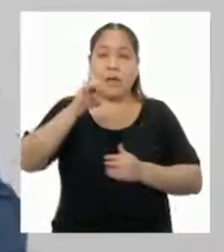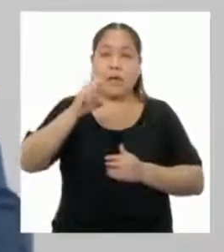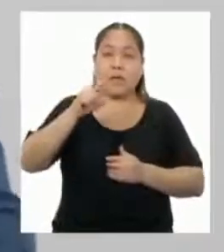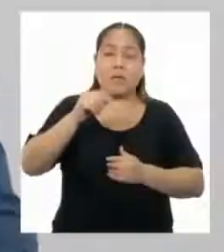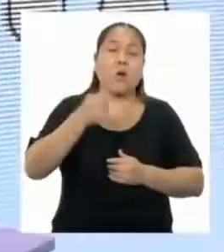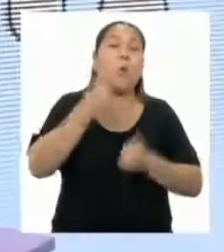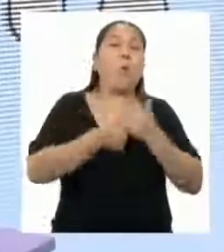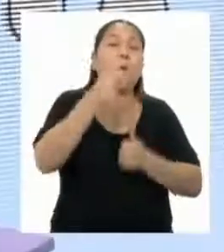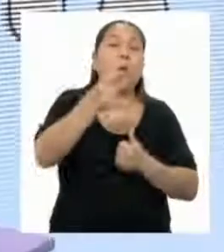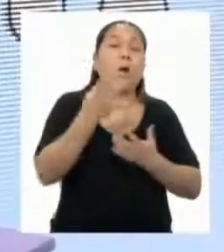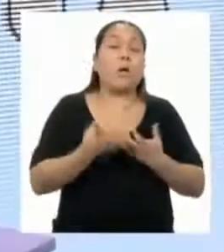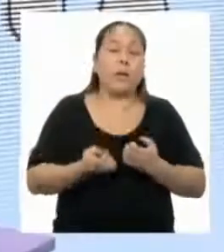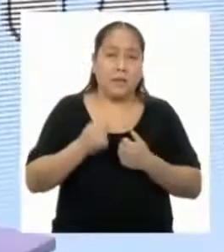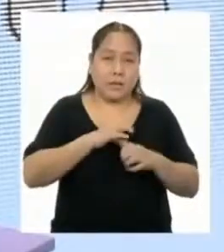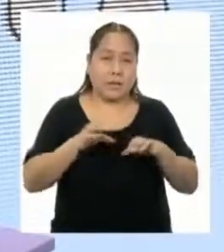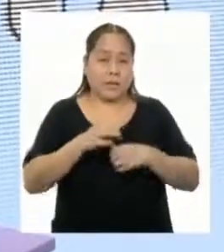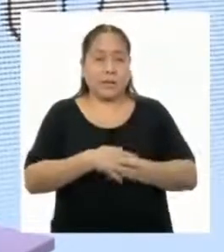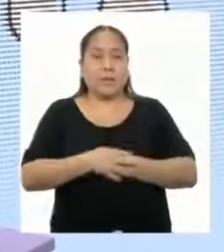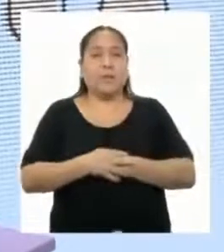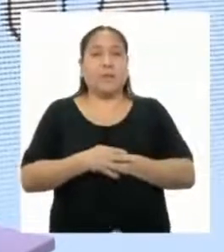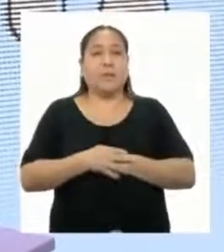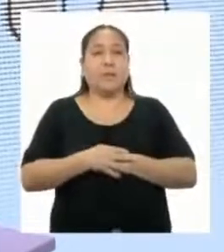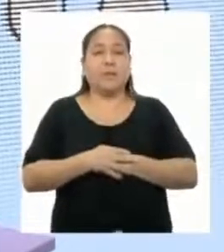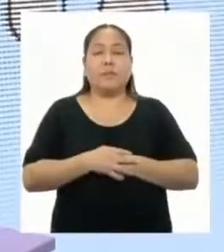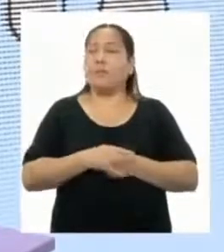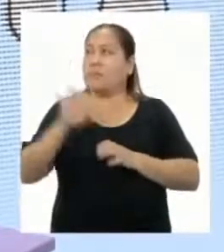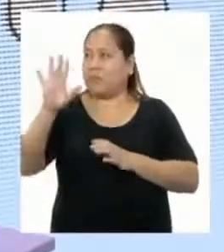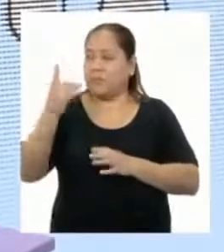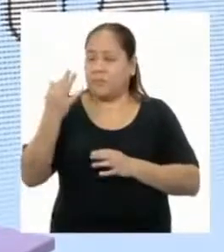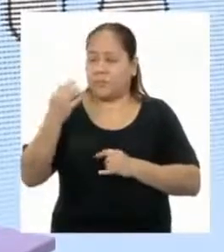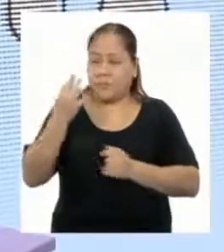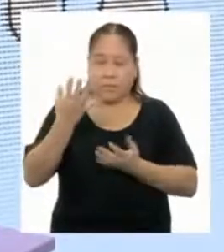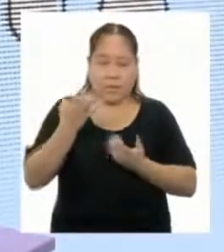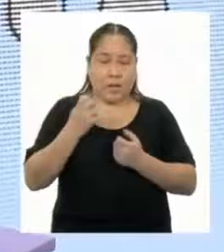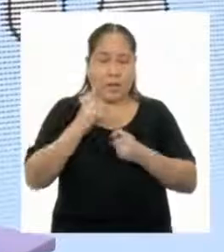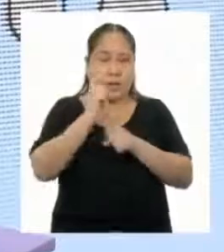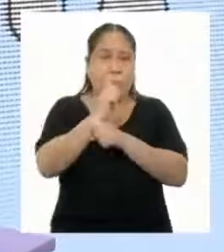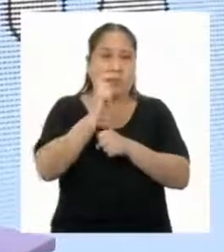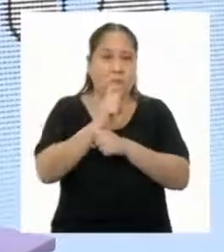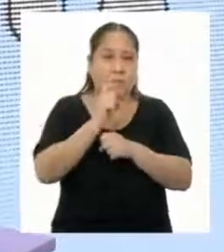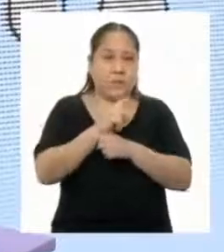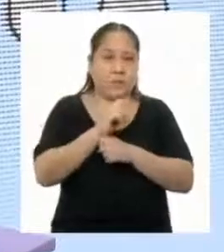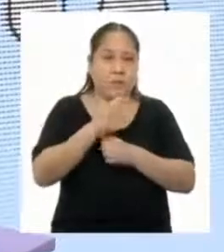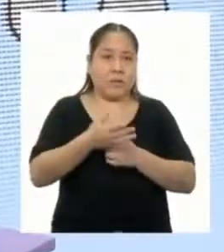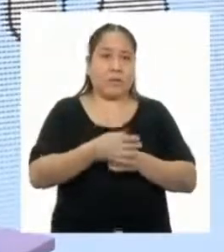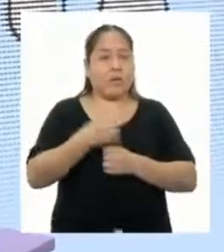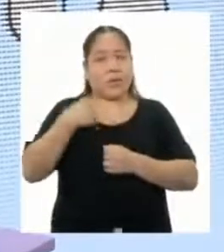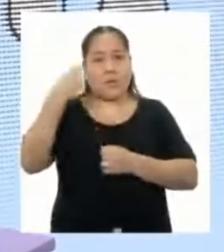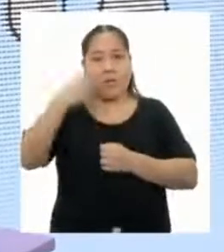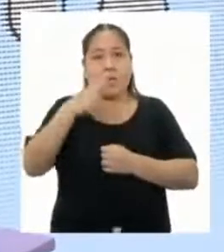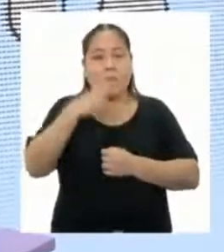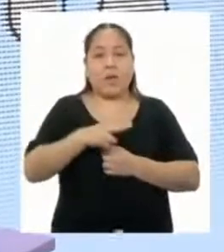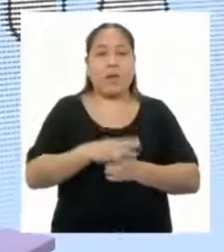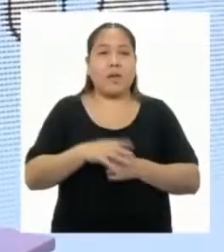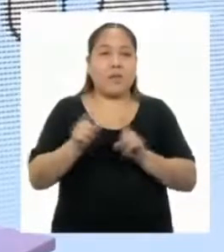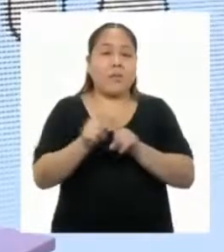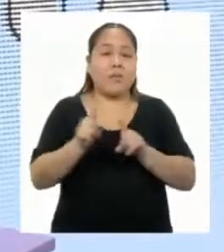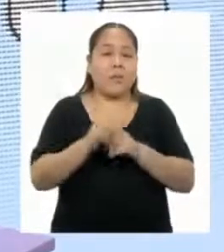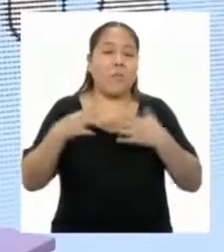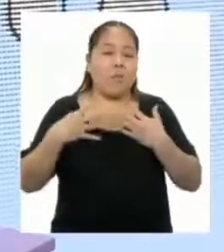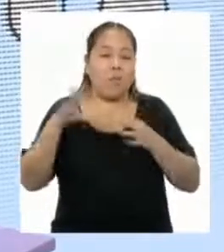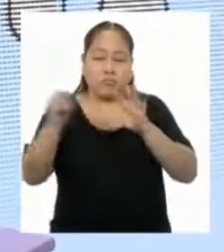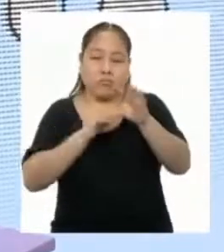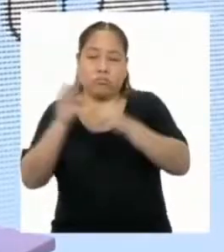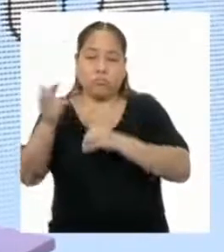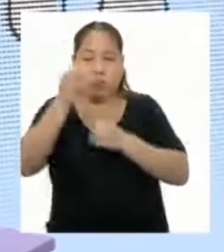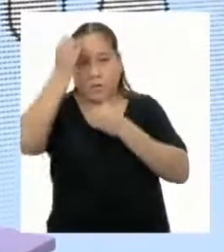ellos quieres hacer? Un ratito, profesora. Quiero enseñarte algo. Mientras hacía las tablas, me di cuenta que también podía recoger